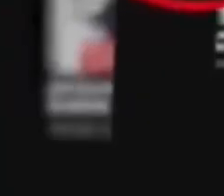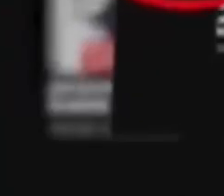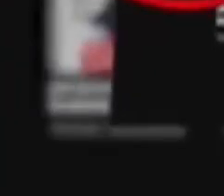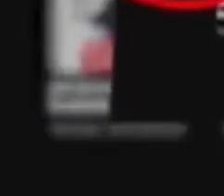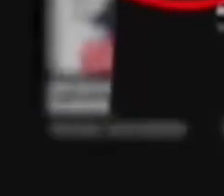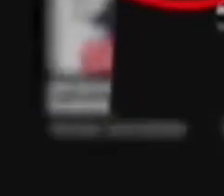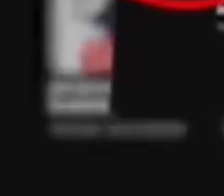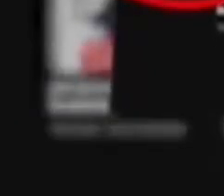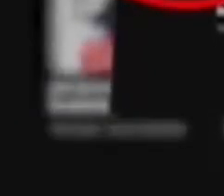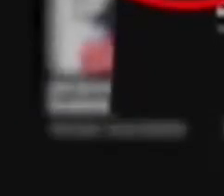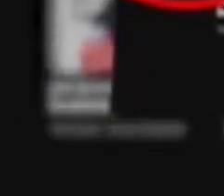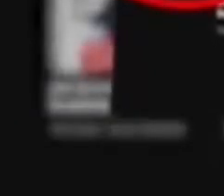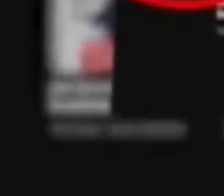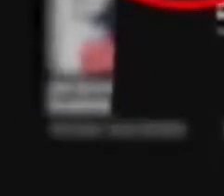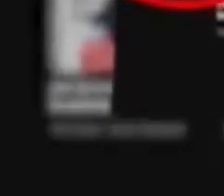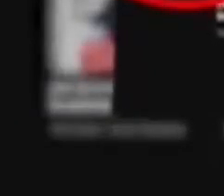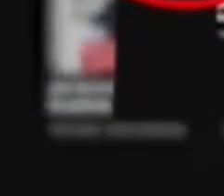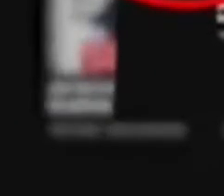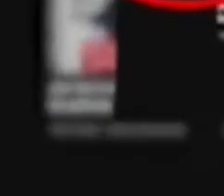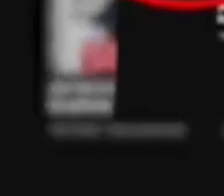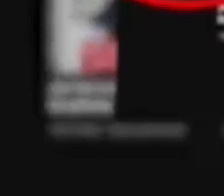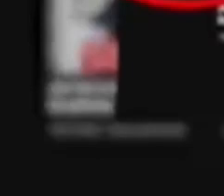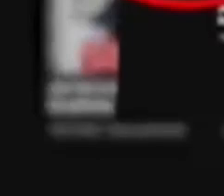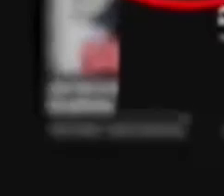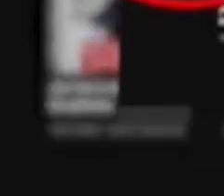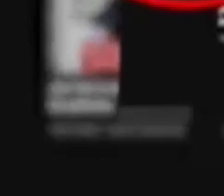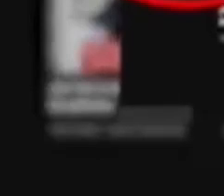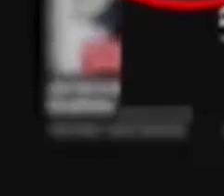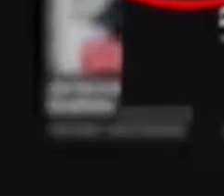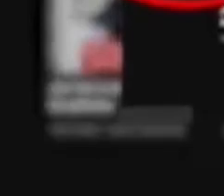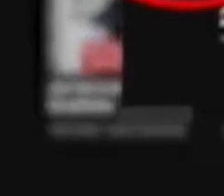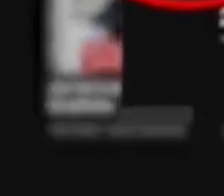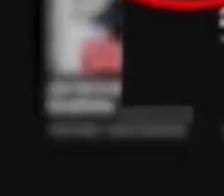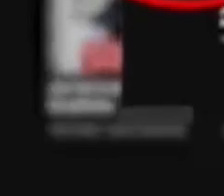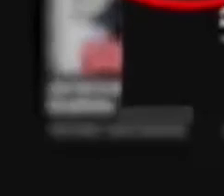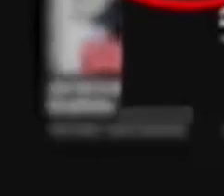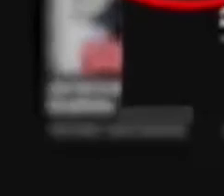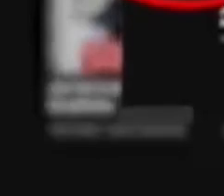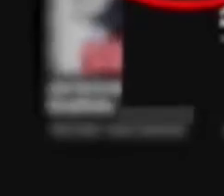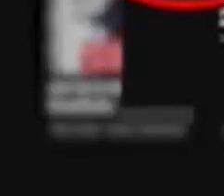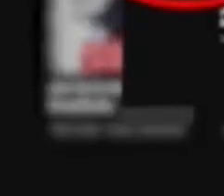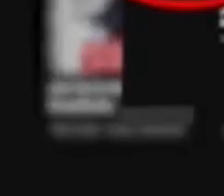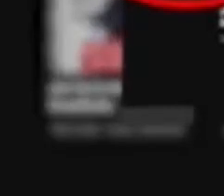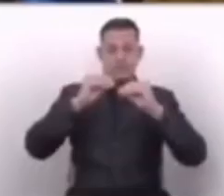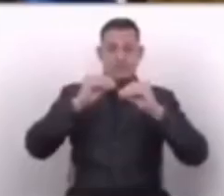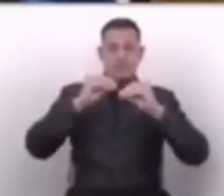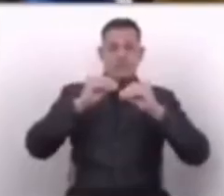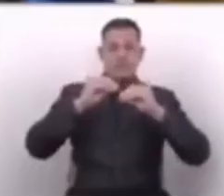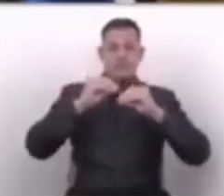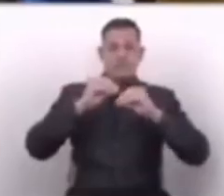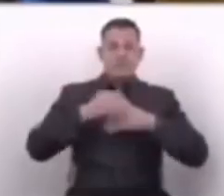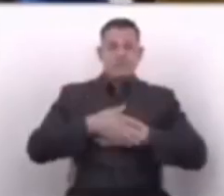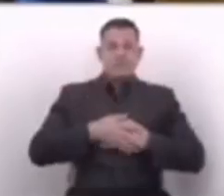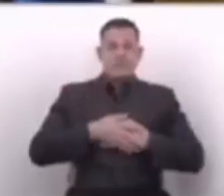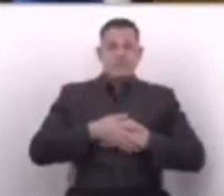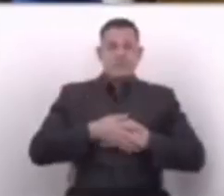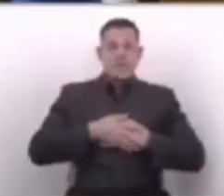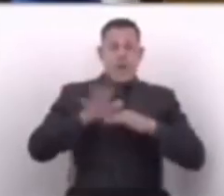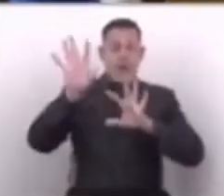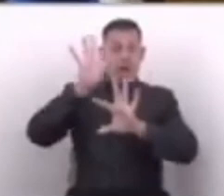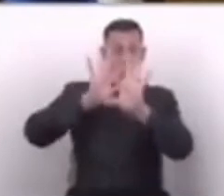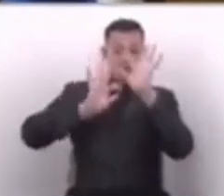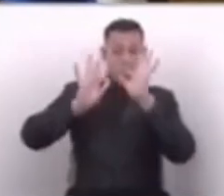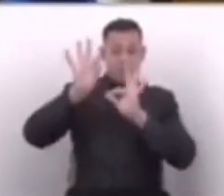suscríbete al canal del diputado William Soriano y activa las notificaciones dándole clic a la campanita. Si hay